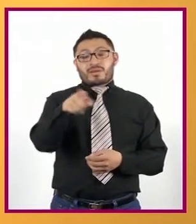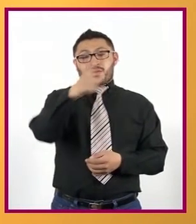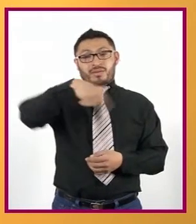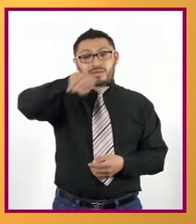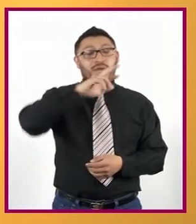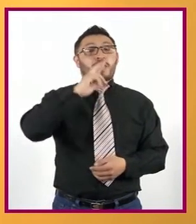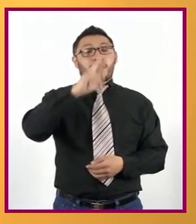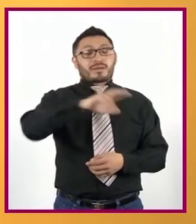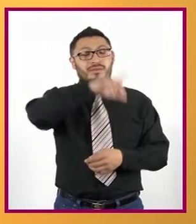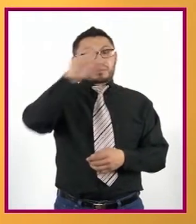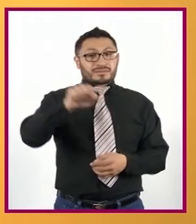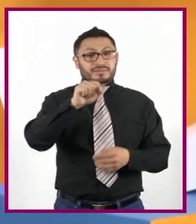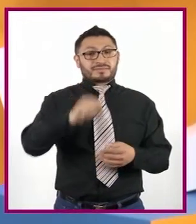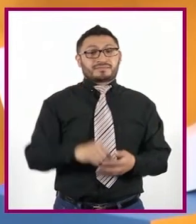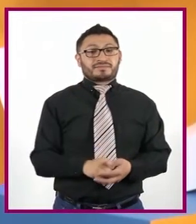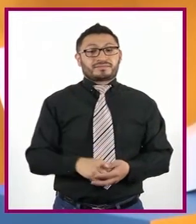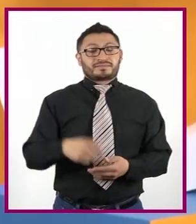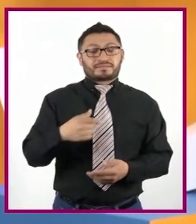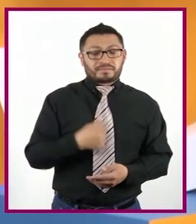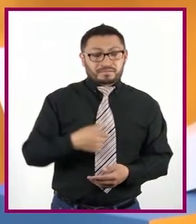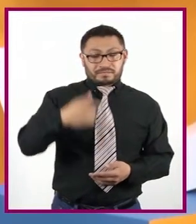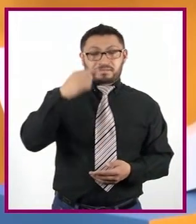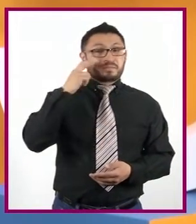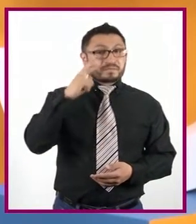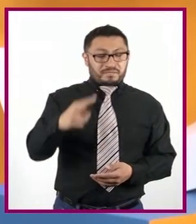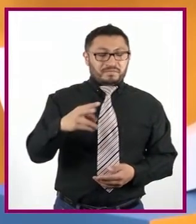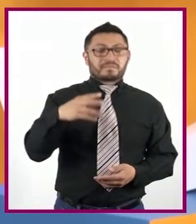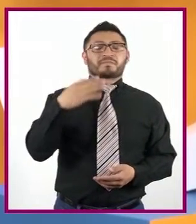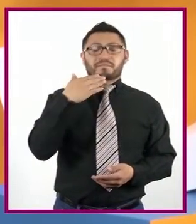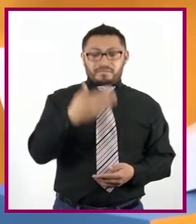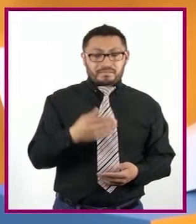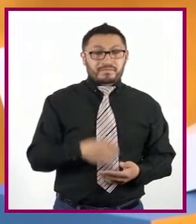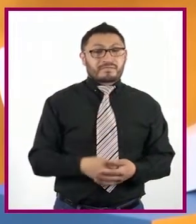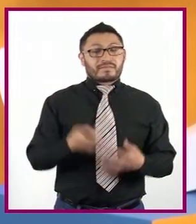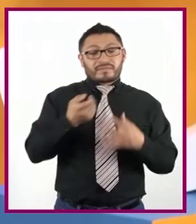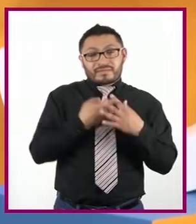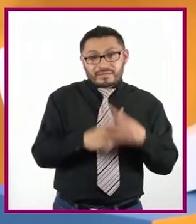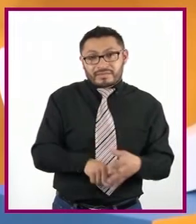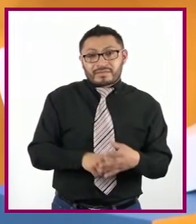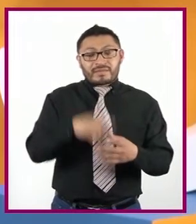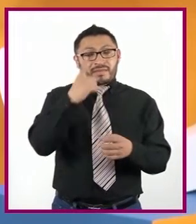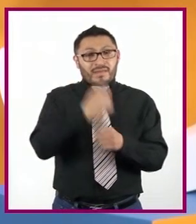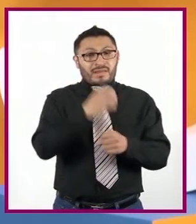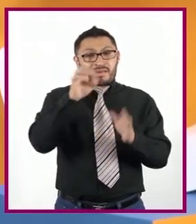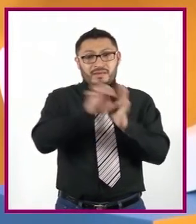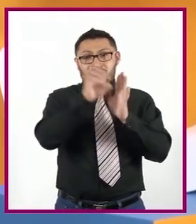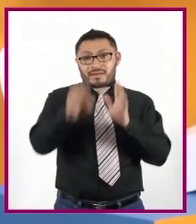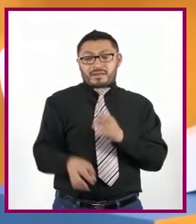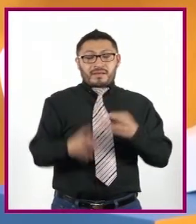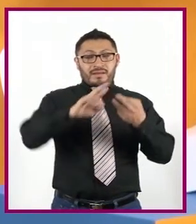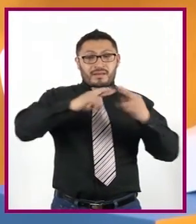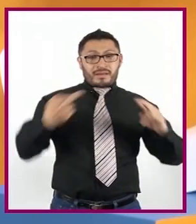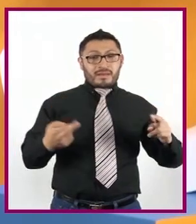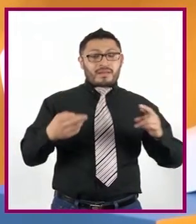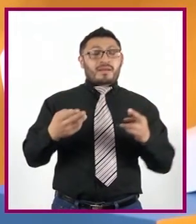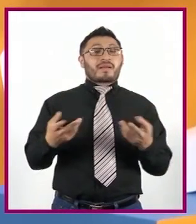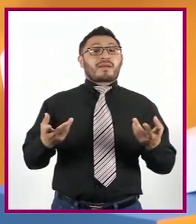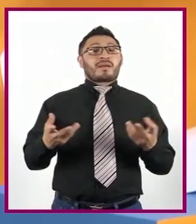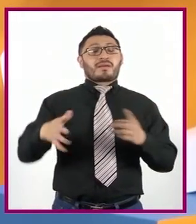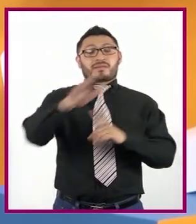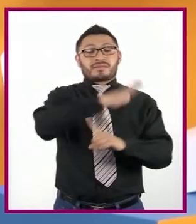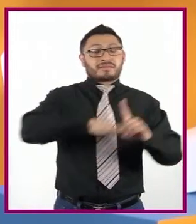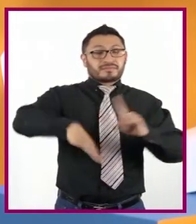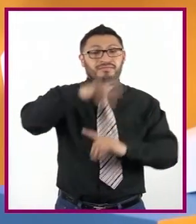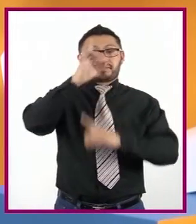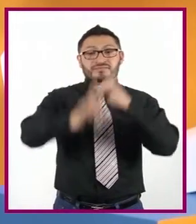responderemos más adelante. Me parece muy pertinente. Comencemos con el primer ejemplo, relativo al ámbito de los